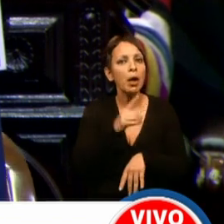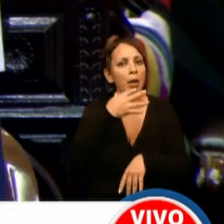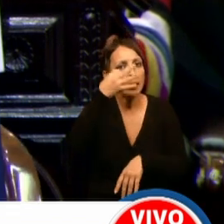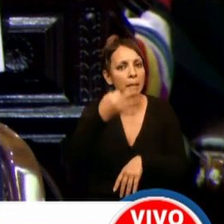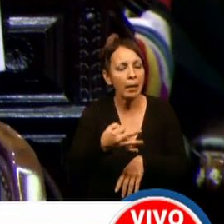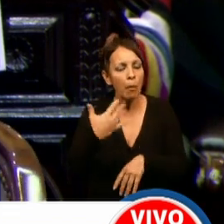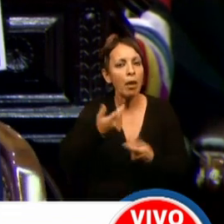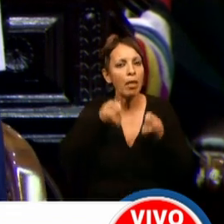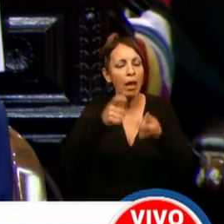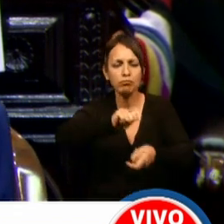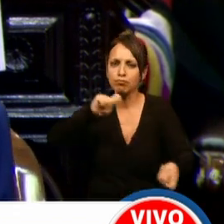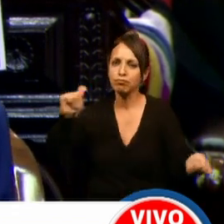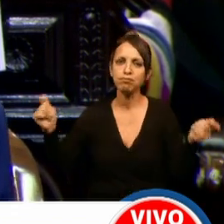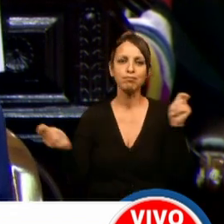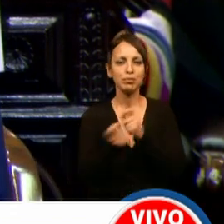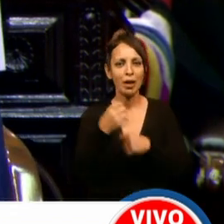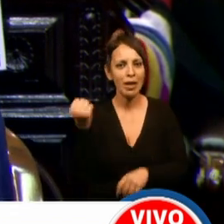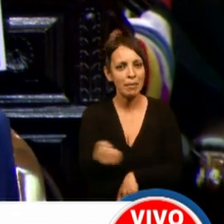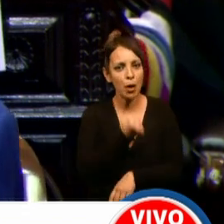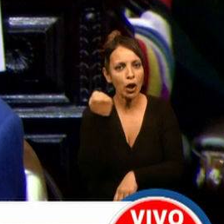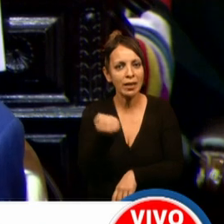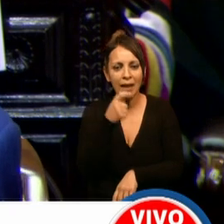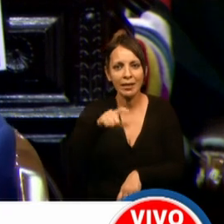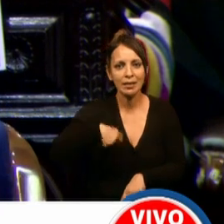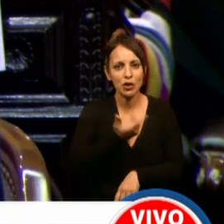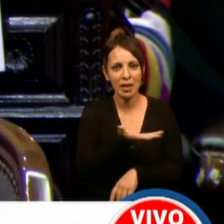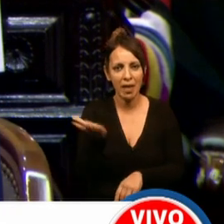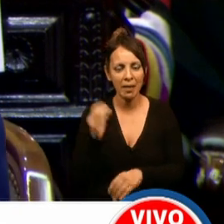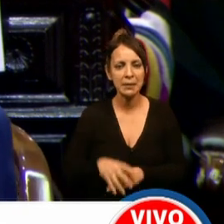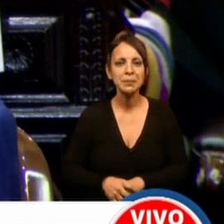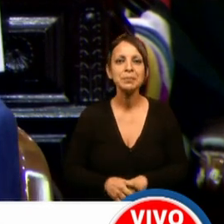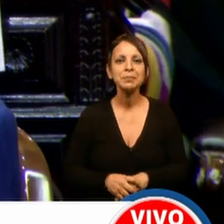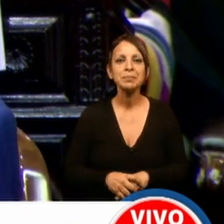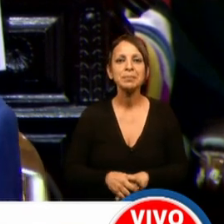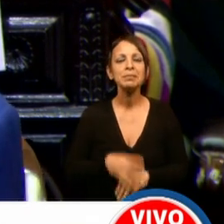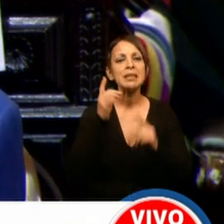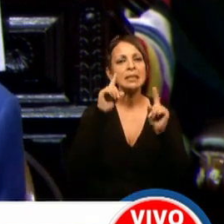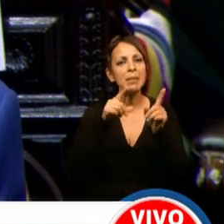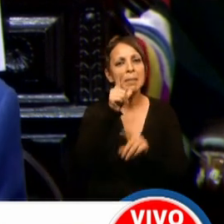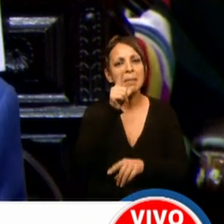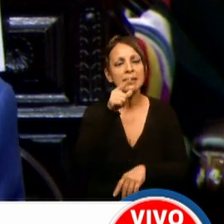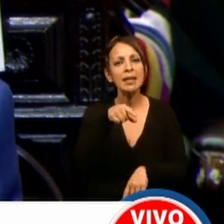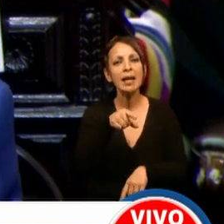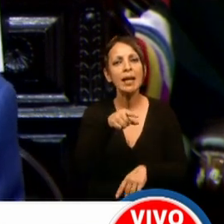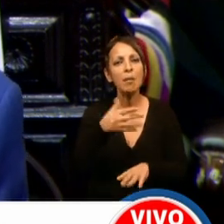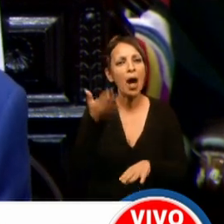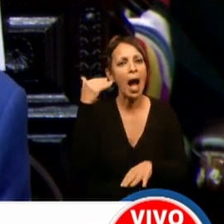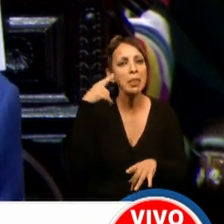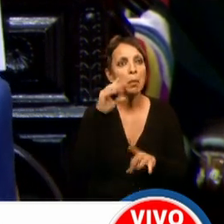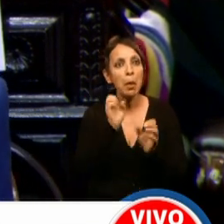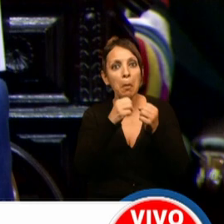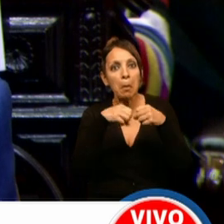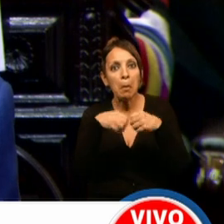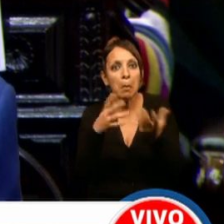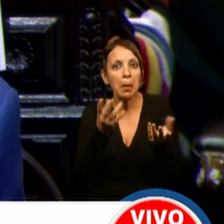generar transformaciones muy importantes en nuestra sociedad y sobre todo me parece que ha pasado desapercibido